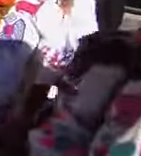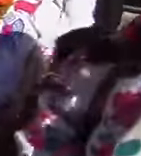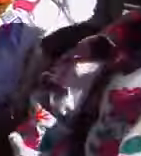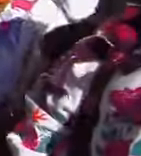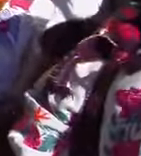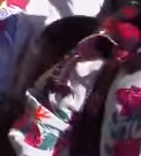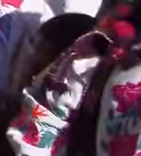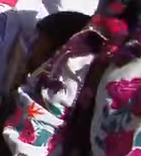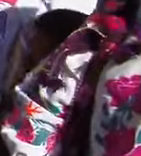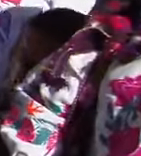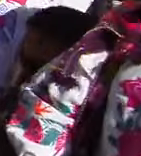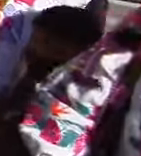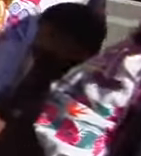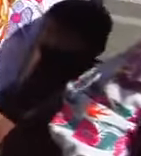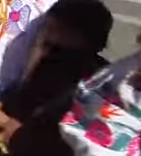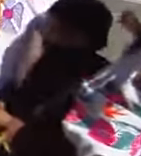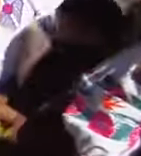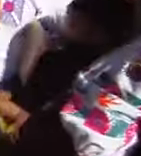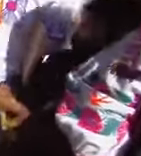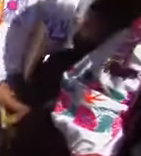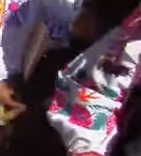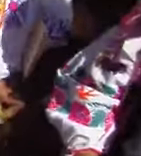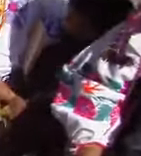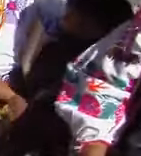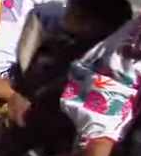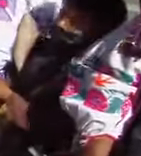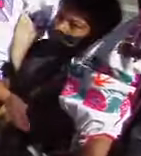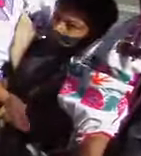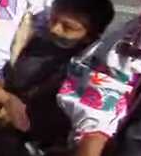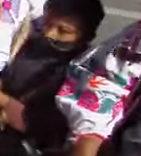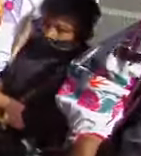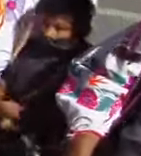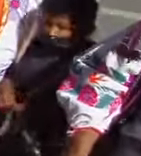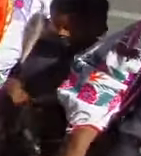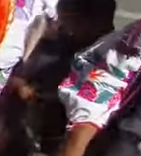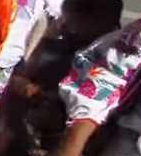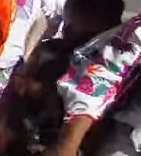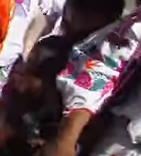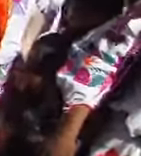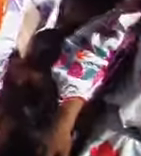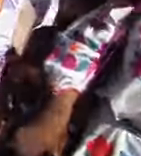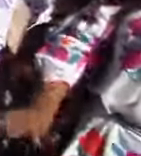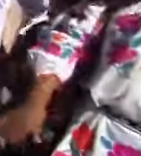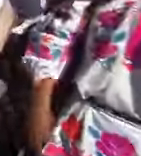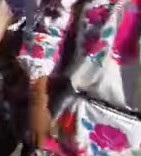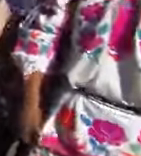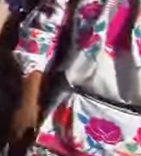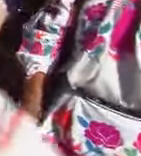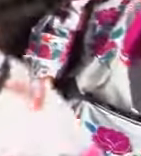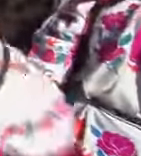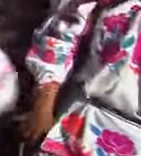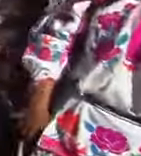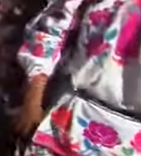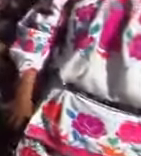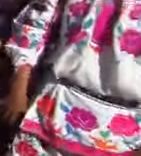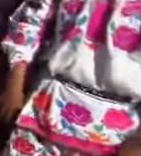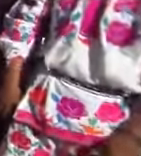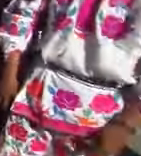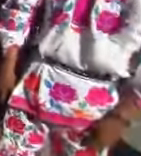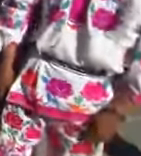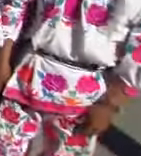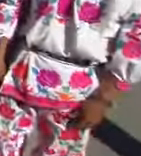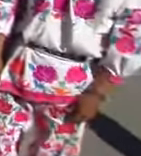la presidente. A ver, toma, vamos a tomar la foto. Ponga este lado, que la tomamos con sí. Remedia de cuenta, vamos. ¿Qué tal con